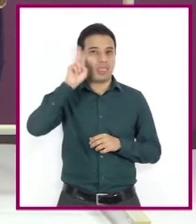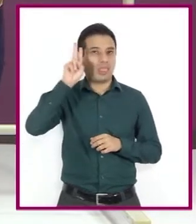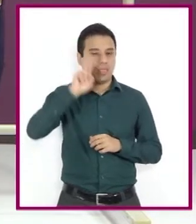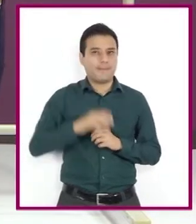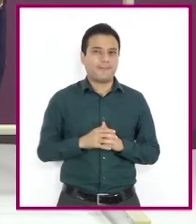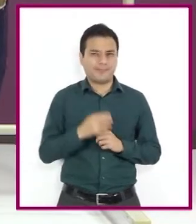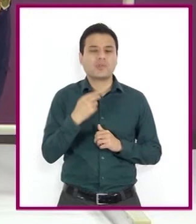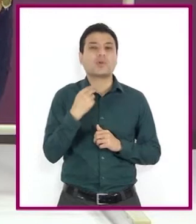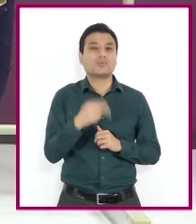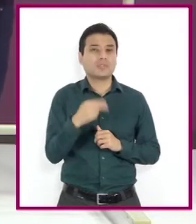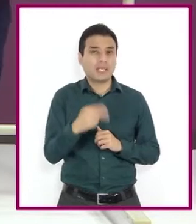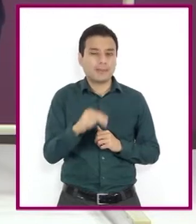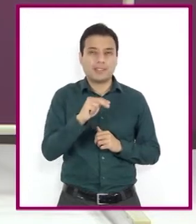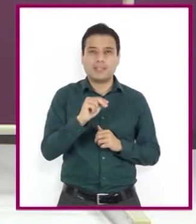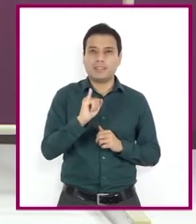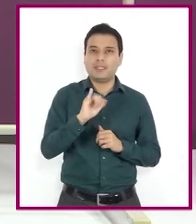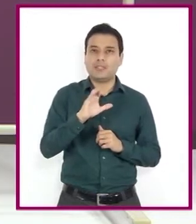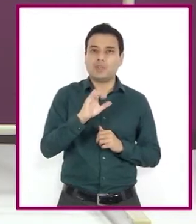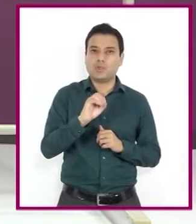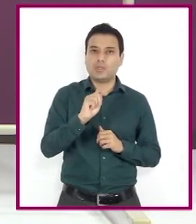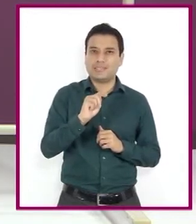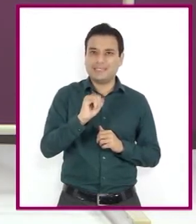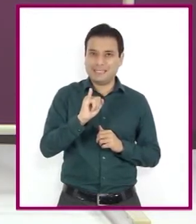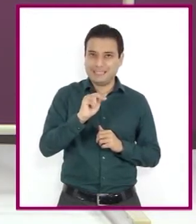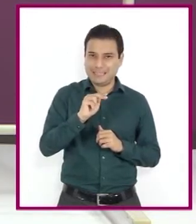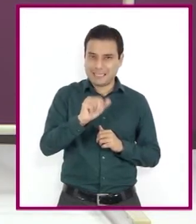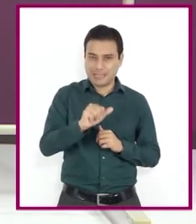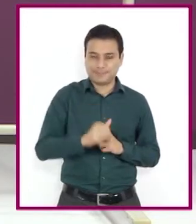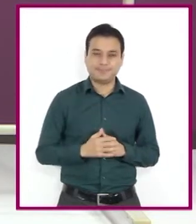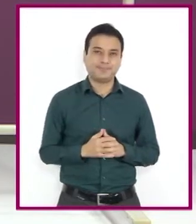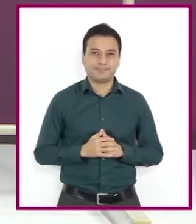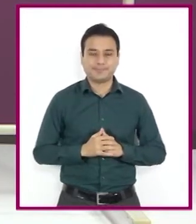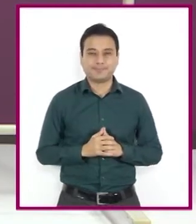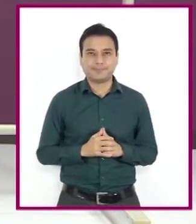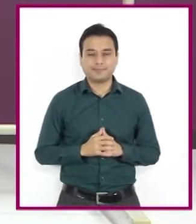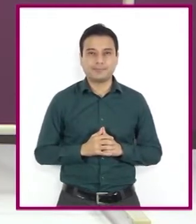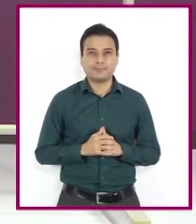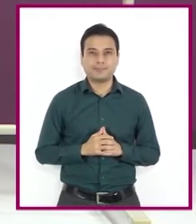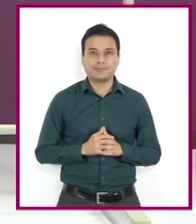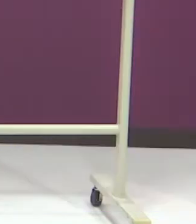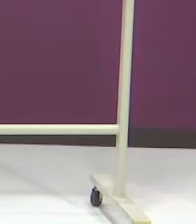es la nicotina. Maestra, por favor.